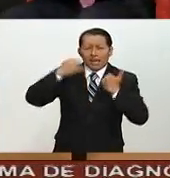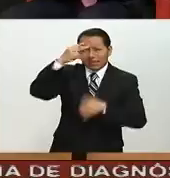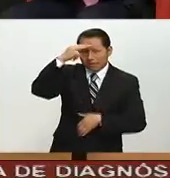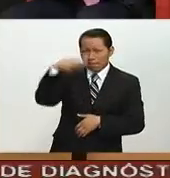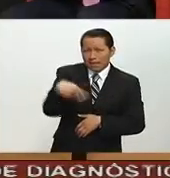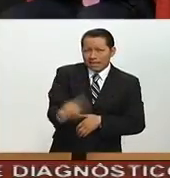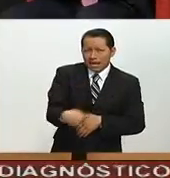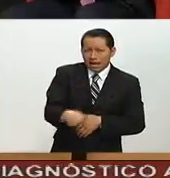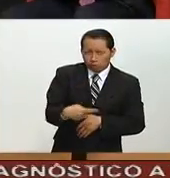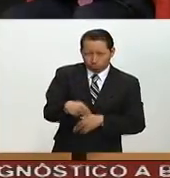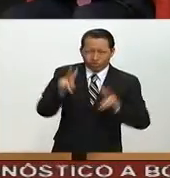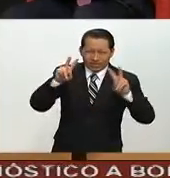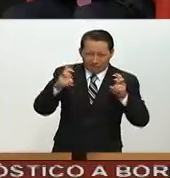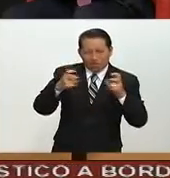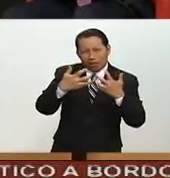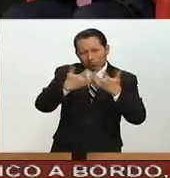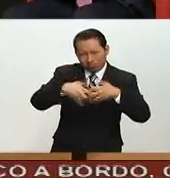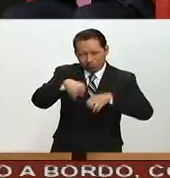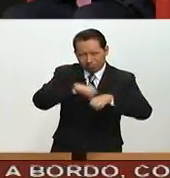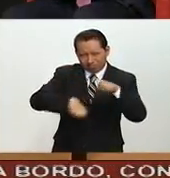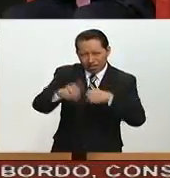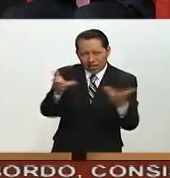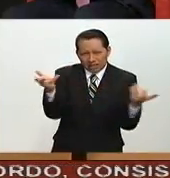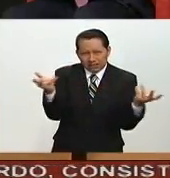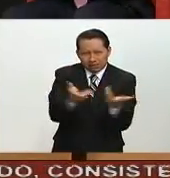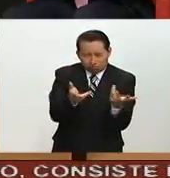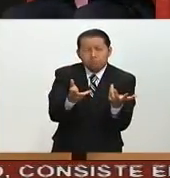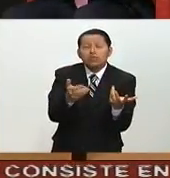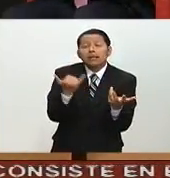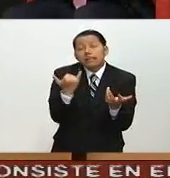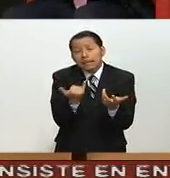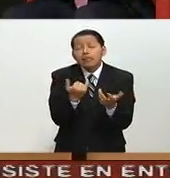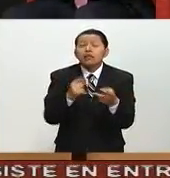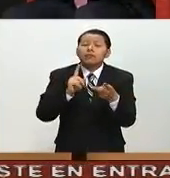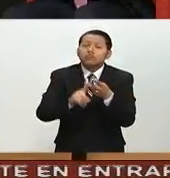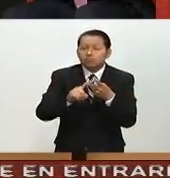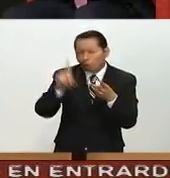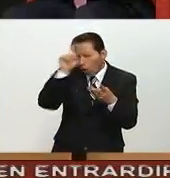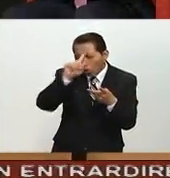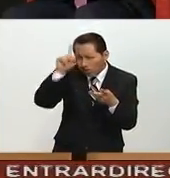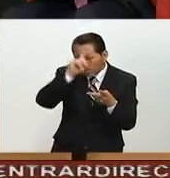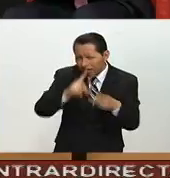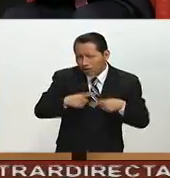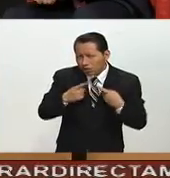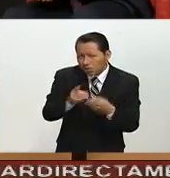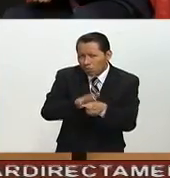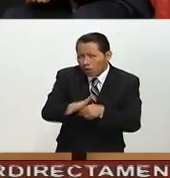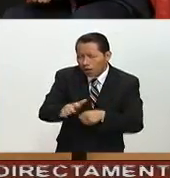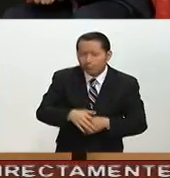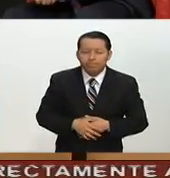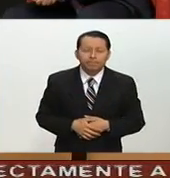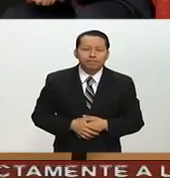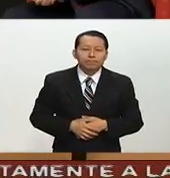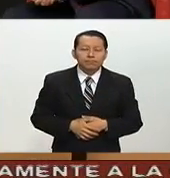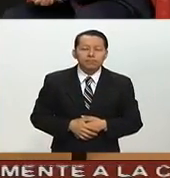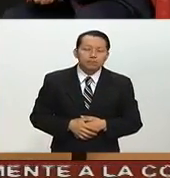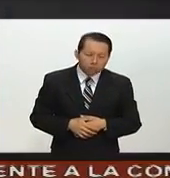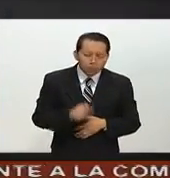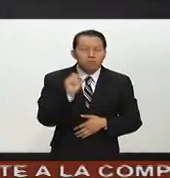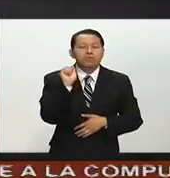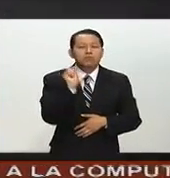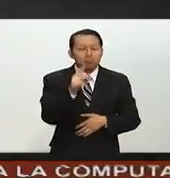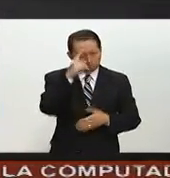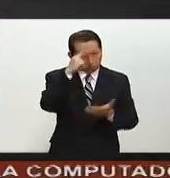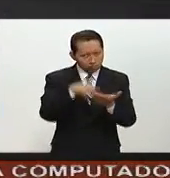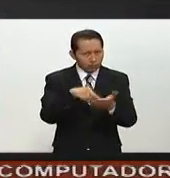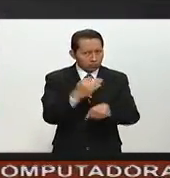y qué consejo les darías para emprender de manera eficiente y obviamente exitosa? Claro. Pues yo creo que hoy en día estamos viendo